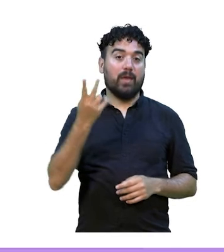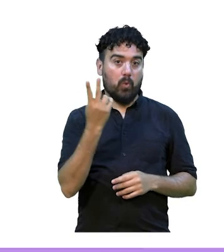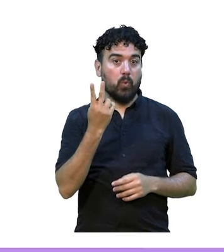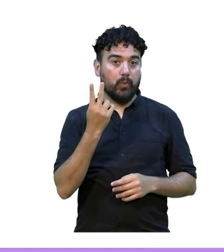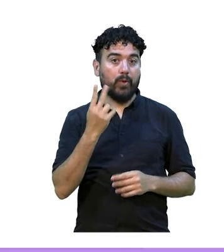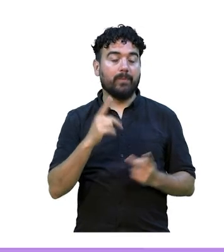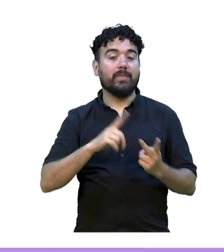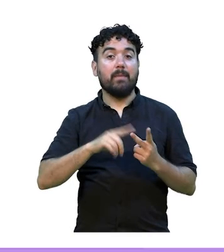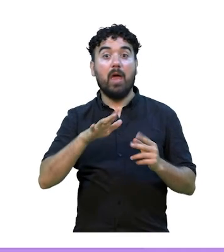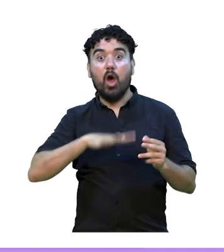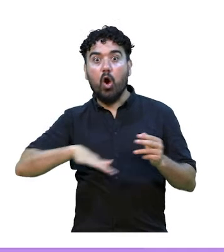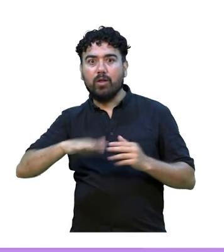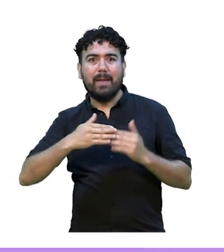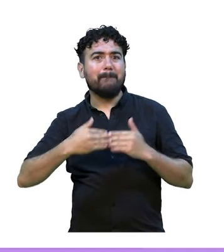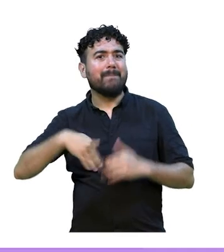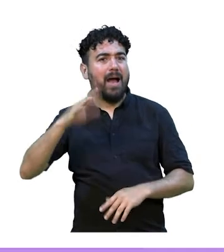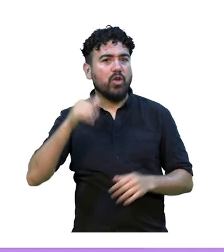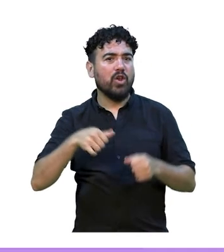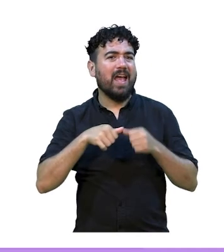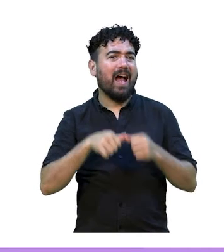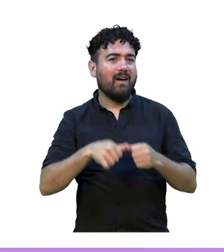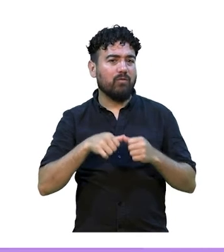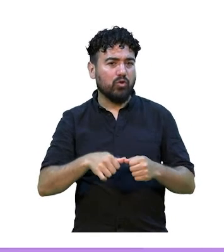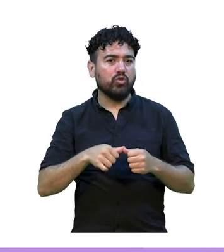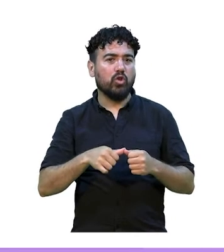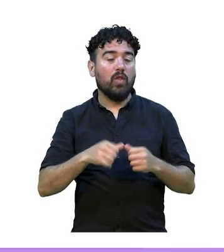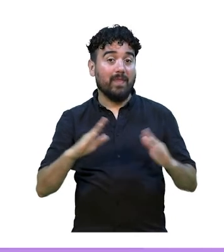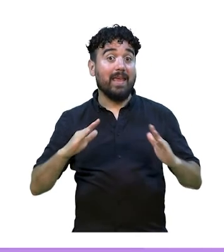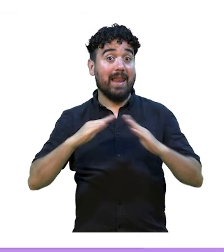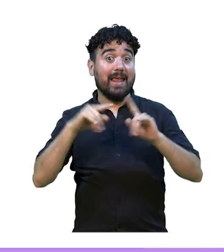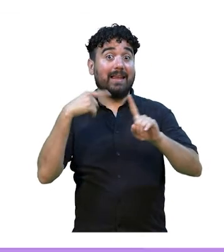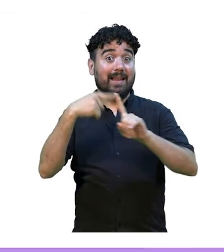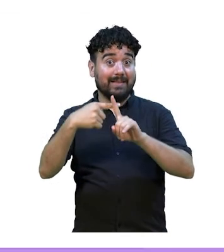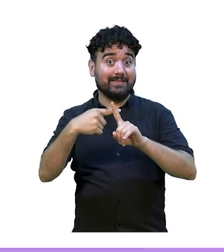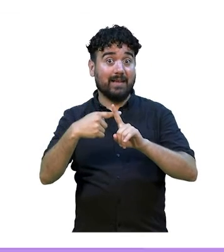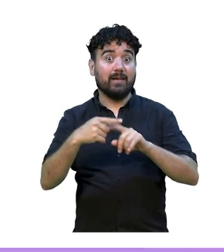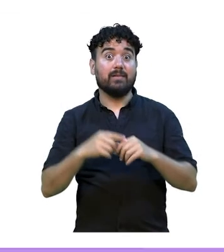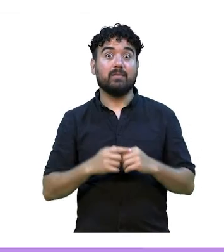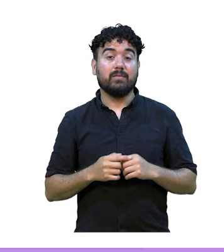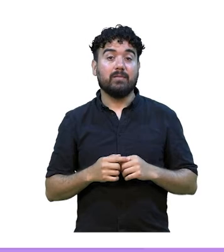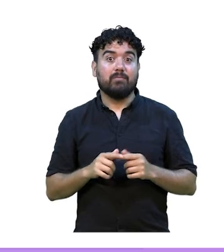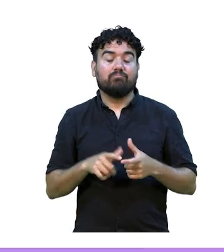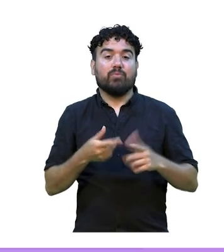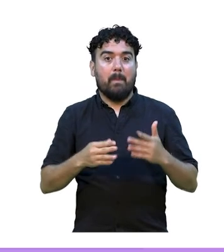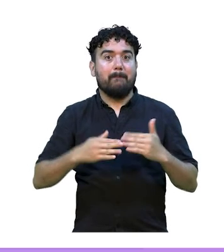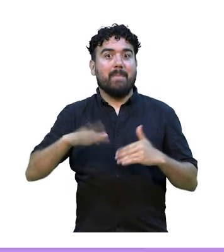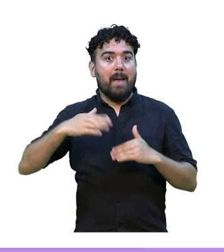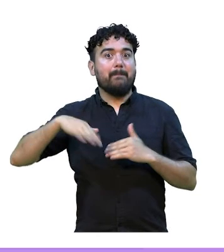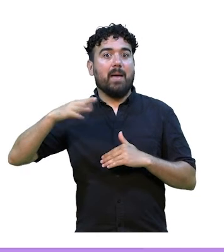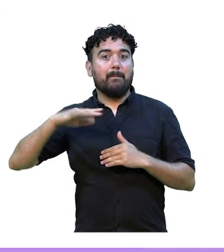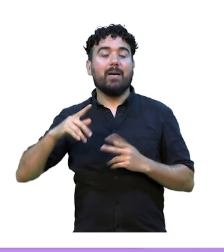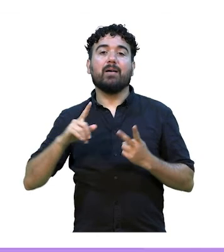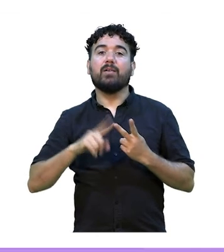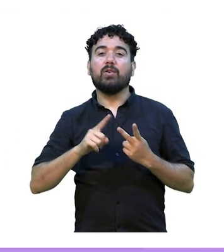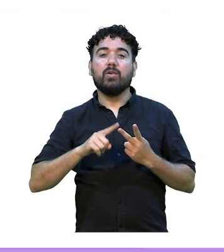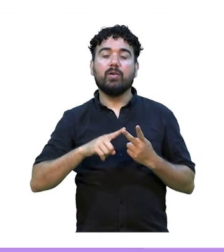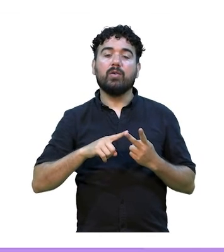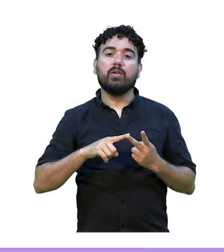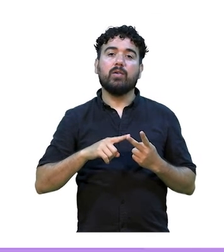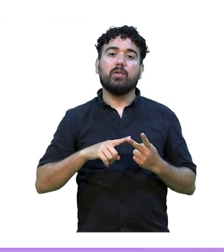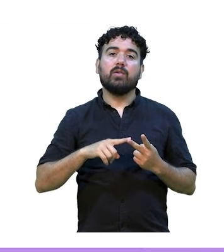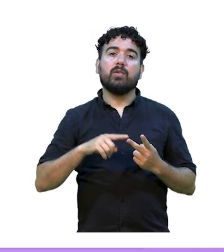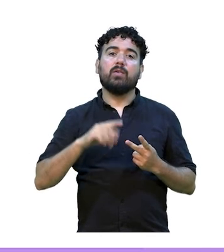Y es el contexto en el que la mayor parte de los abusos sexuales de la Iglesia, ¿no es cierto?, se estaban